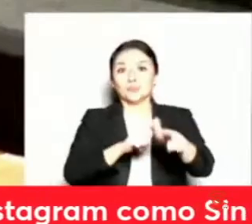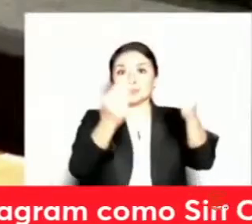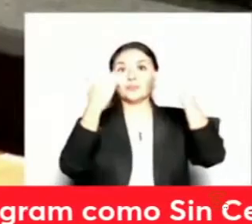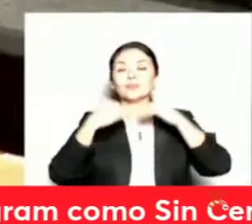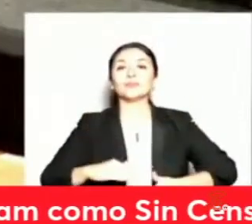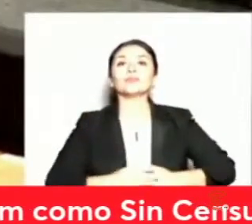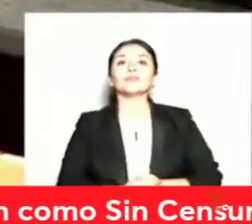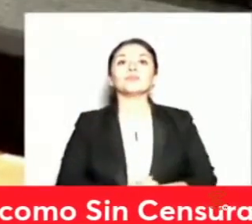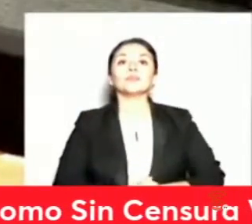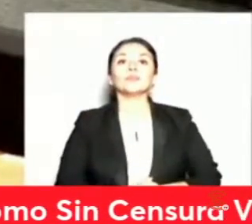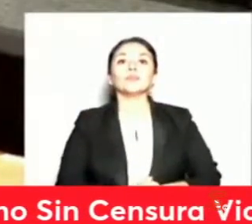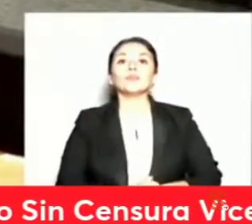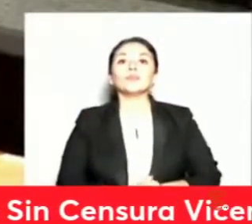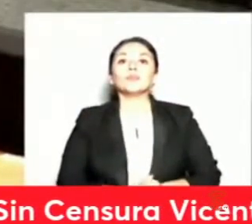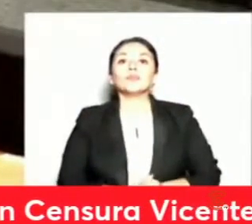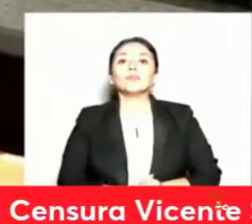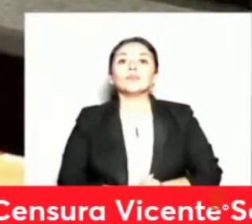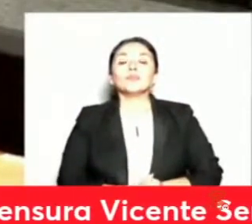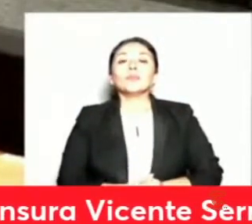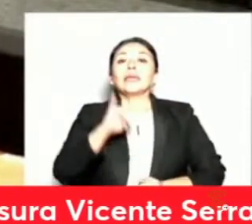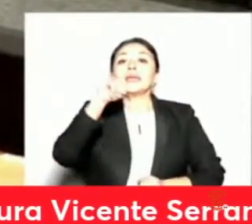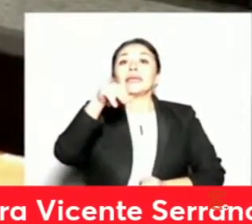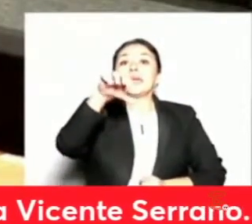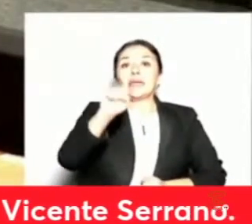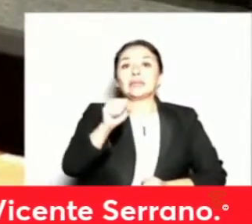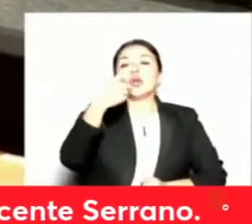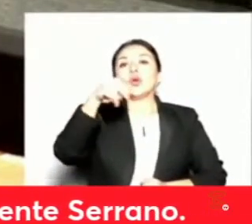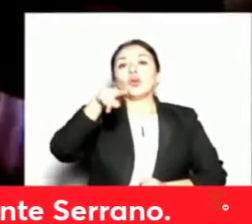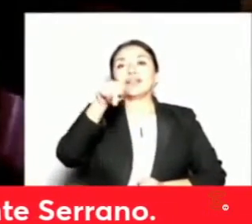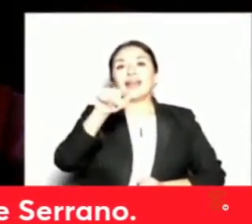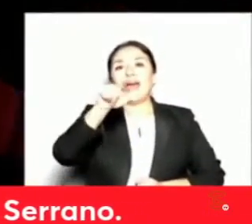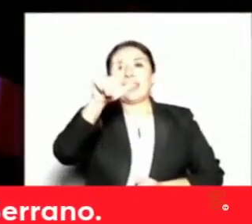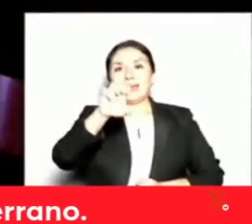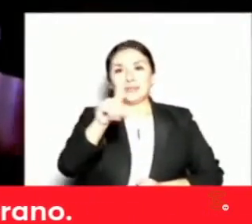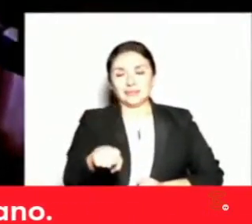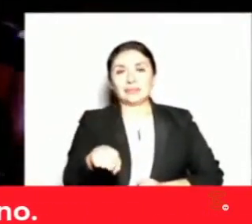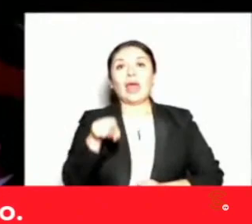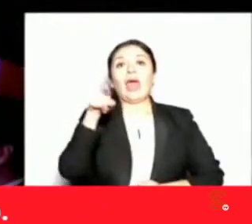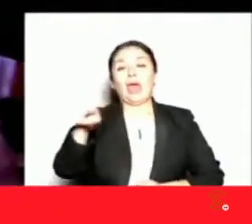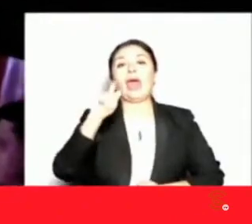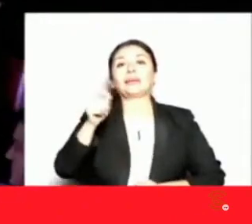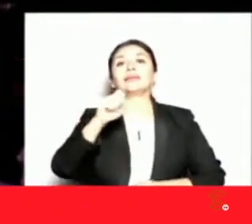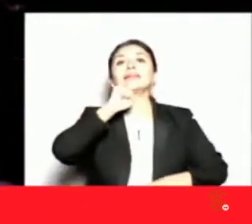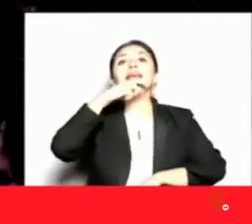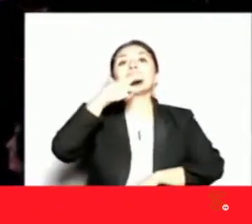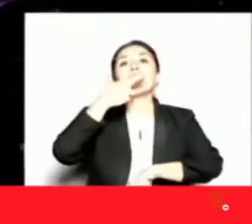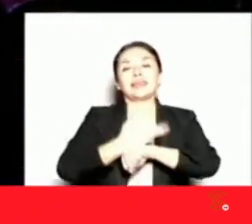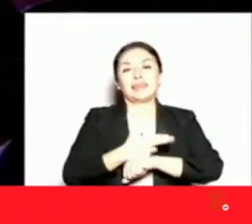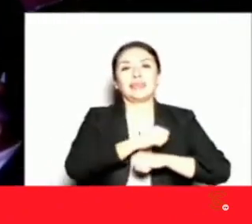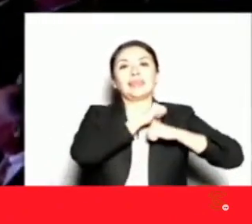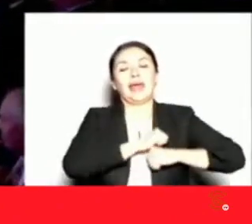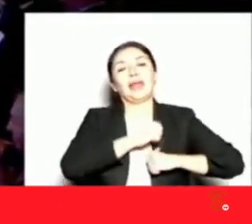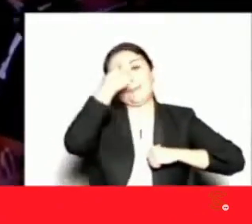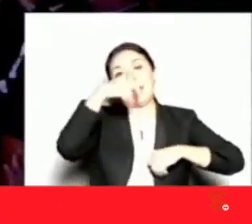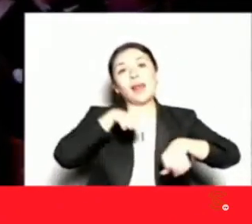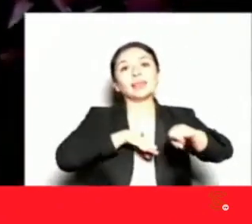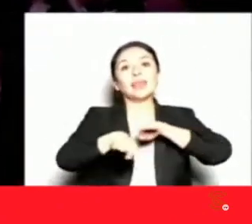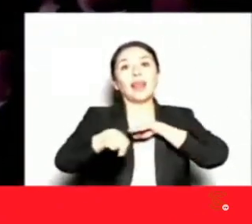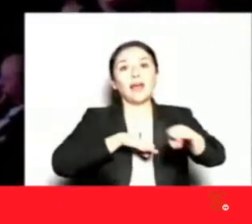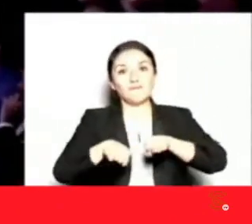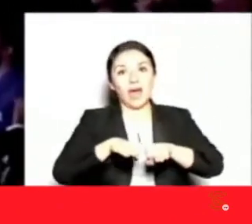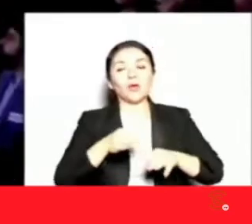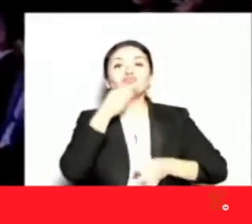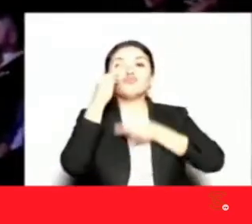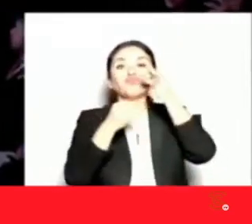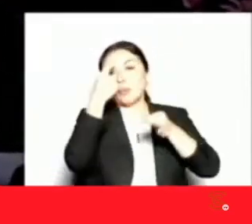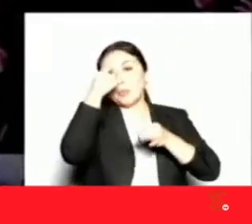Continuamos con Inés González. Ella será nuestra secretaria de Trabajo y